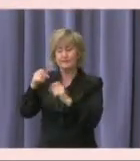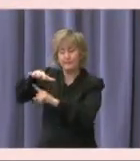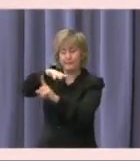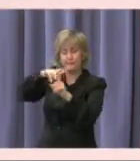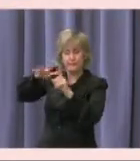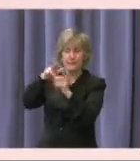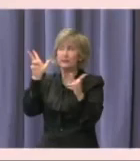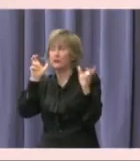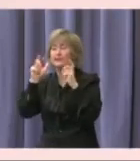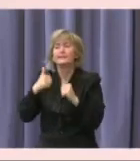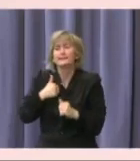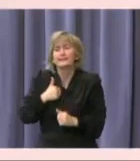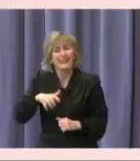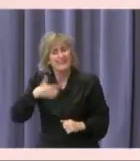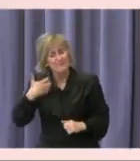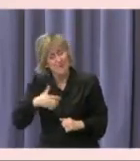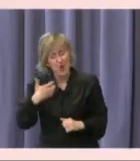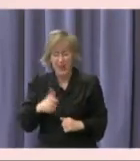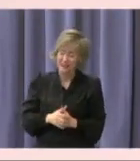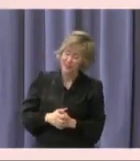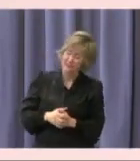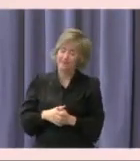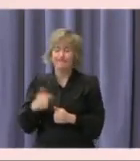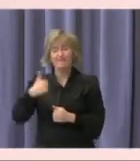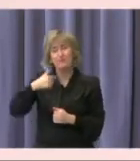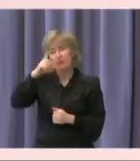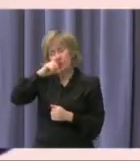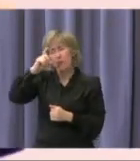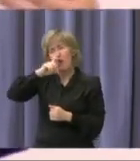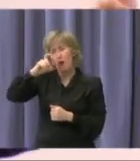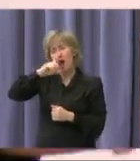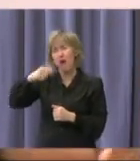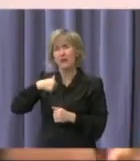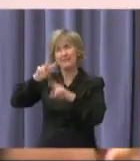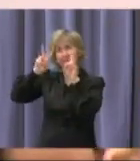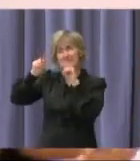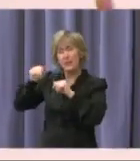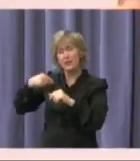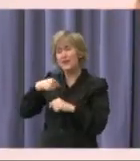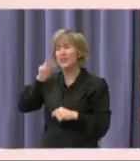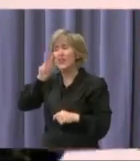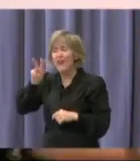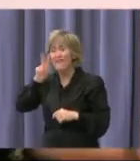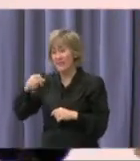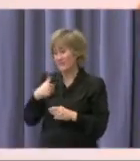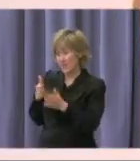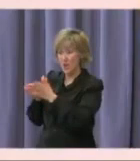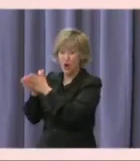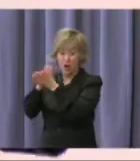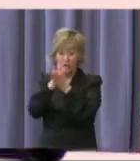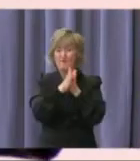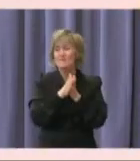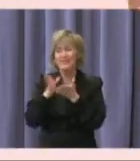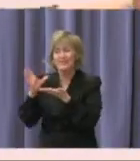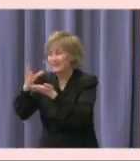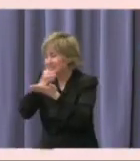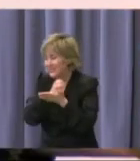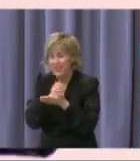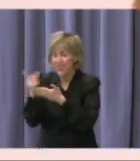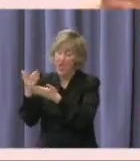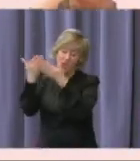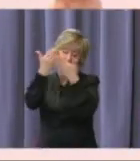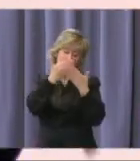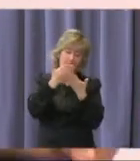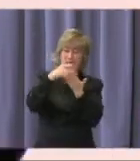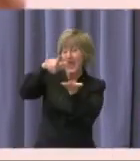molesta muchísimo, porque llevo muchos años investigando en este tema y porque leo a mis colegas que se dedican a estudiar la lengua